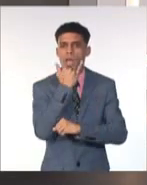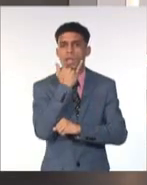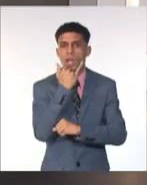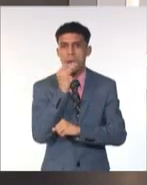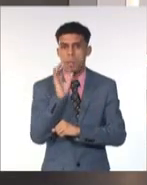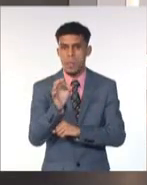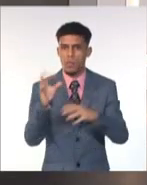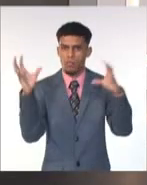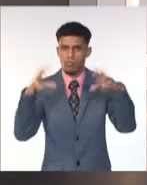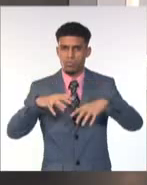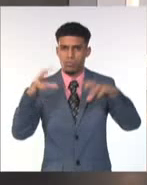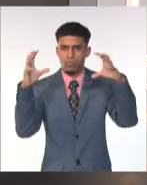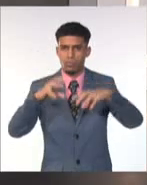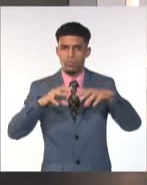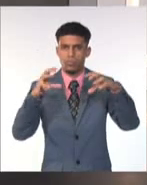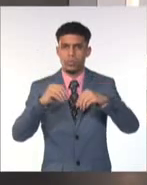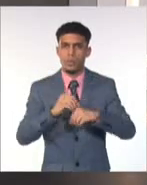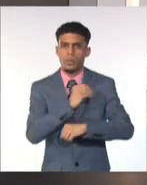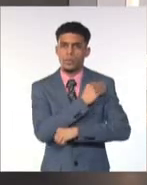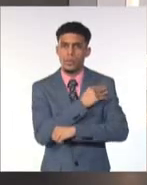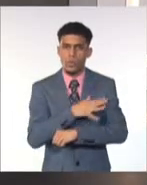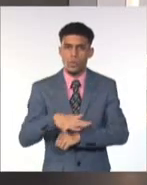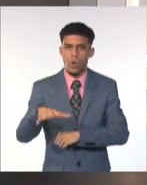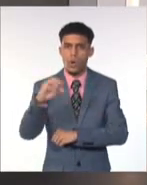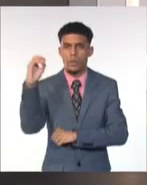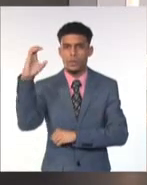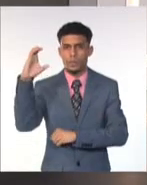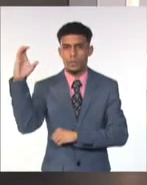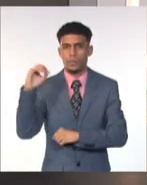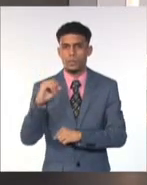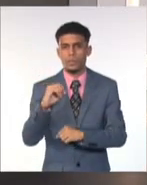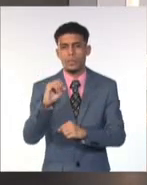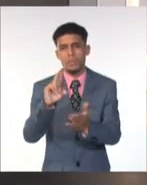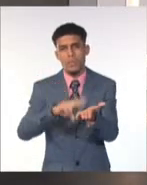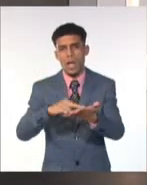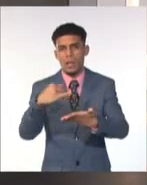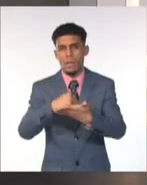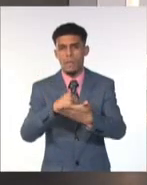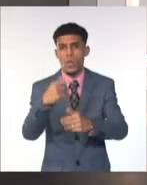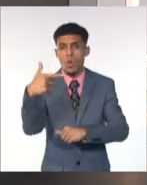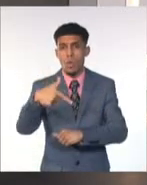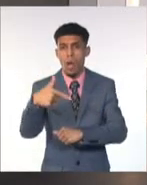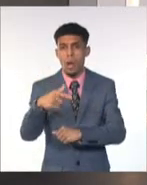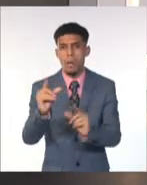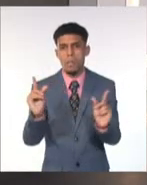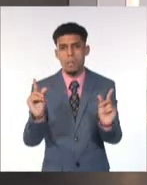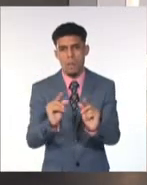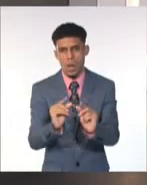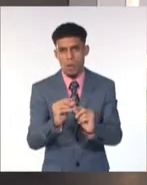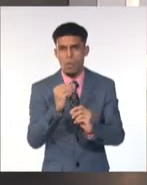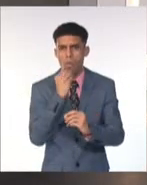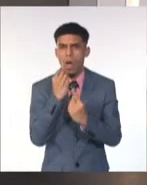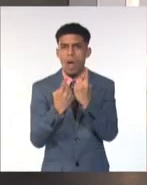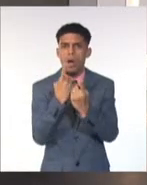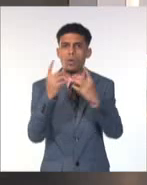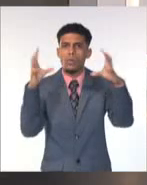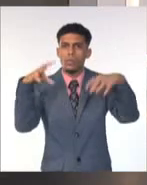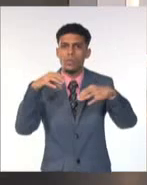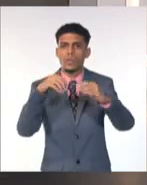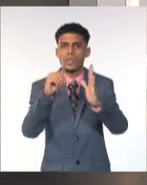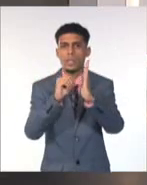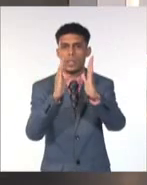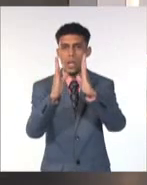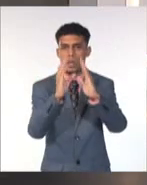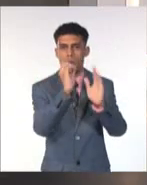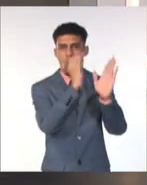las precipitaciones en zonas del occidente para martes, miércoles, disminuyendo ya a partir del jueves, donde también tendremos alguna probabilidad de lluvias en el centro y en la parte oriental